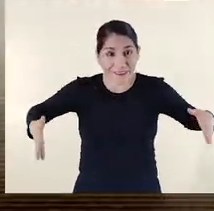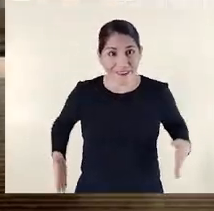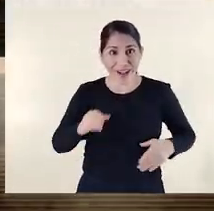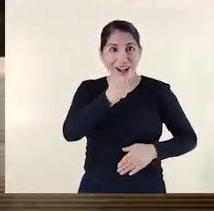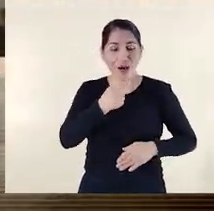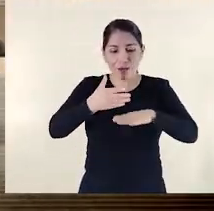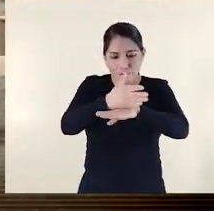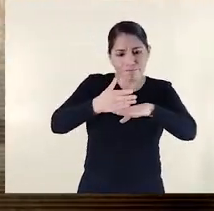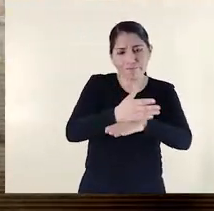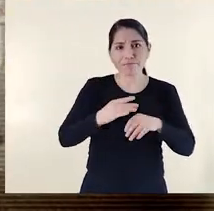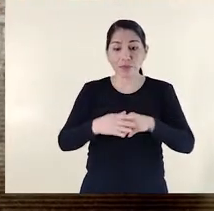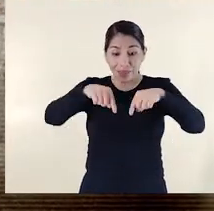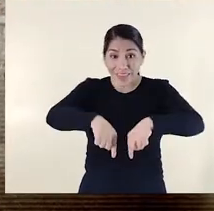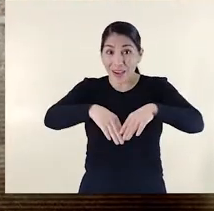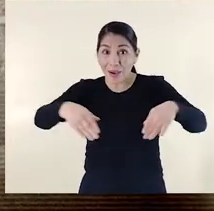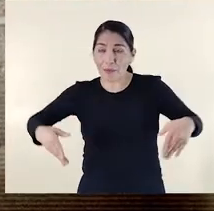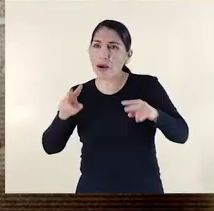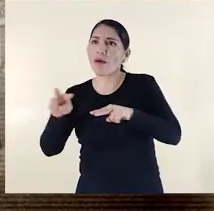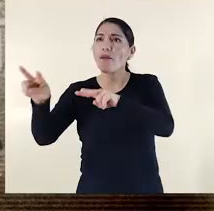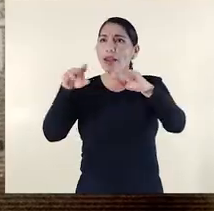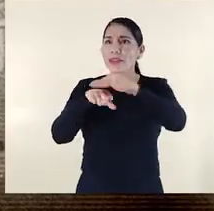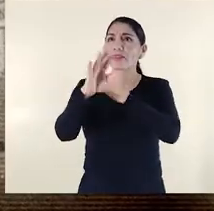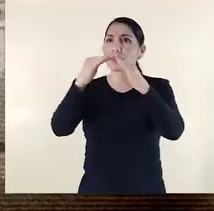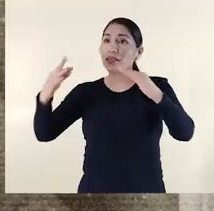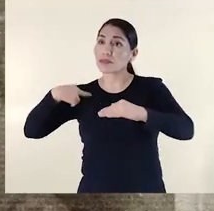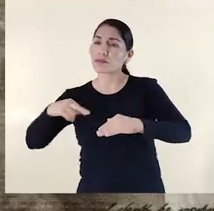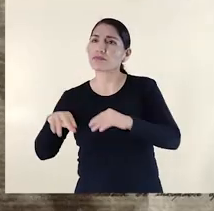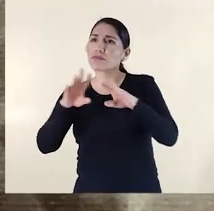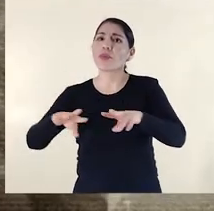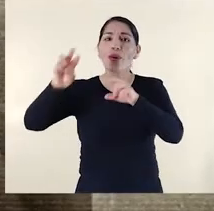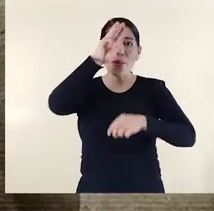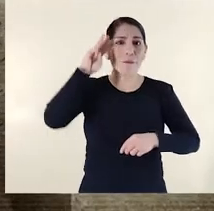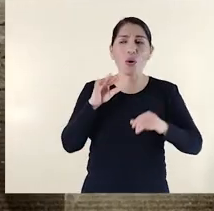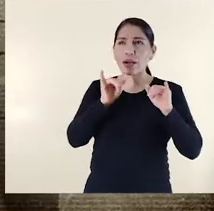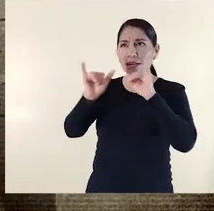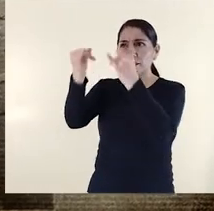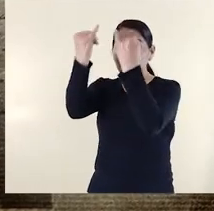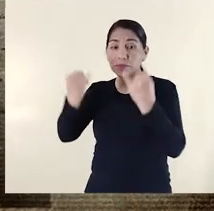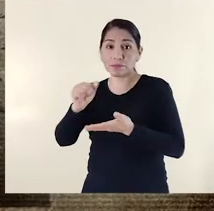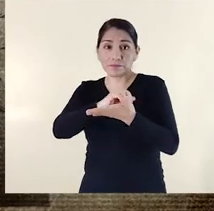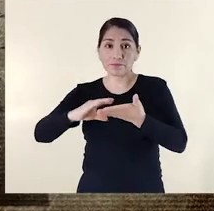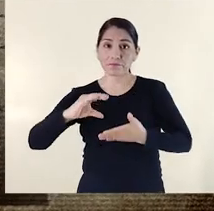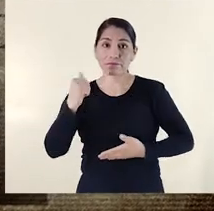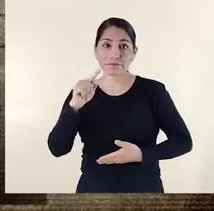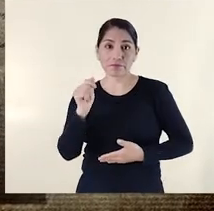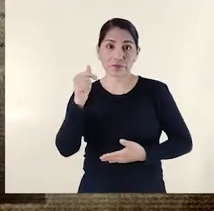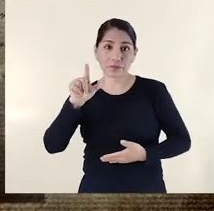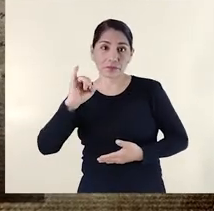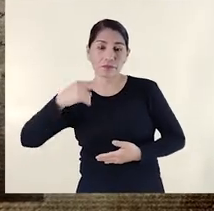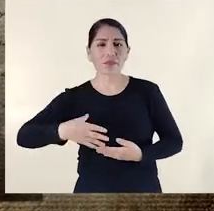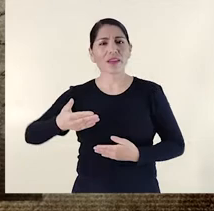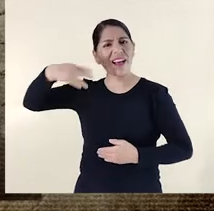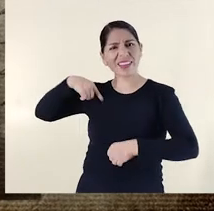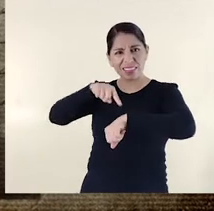bajo mantienen un bello trabajo de banistería, y el cancel del coro bajo nos deja ver el interior del monasterio, donde las monjas mantienen una